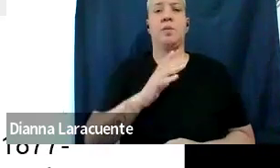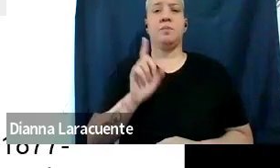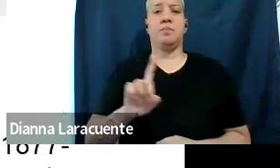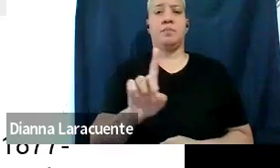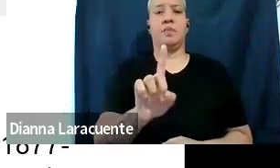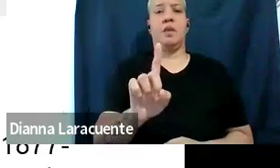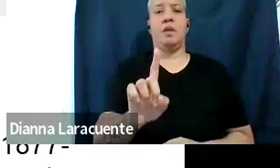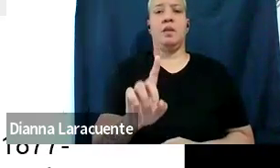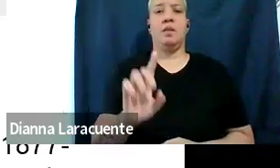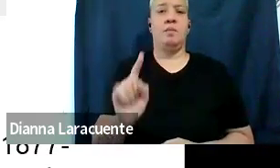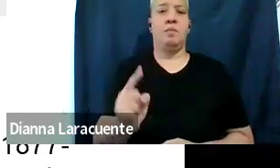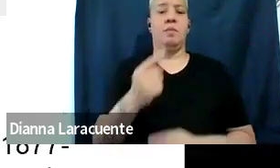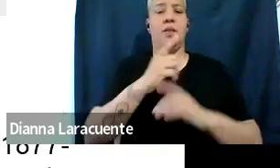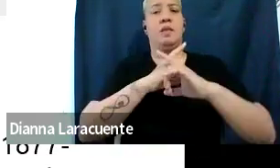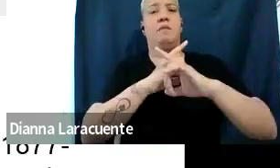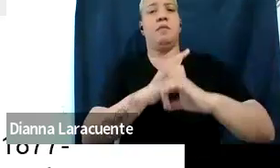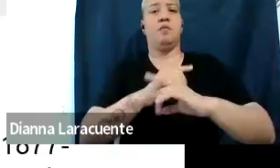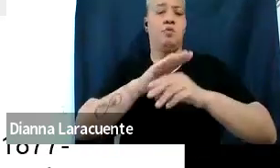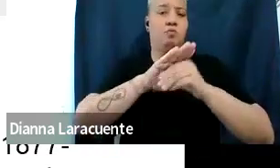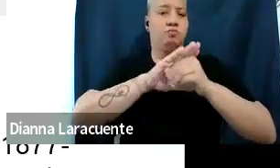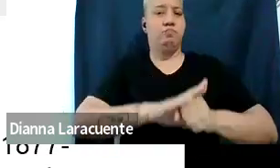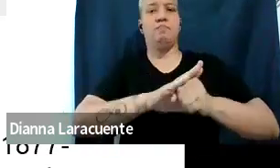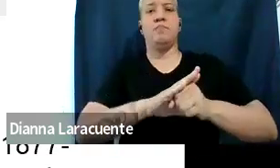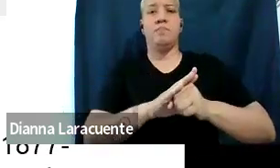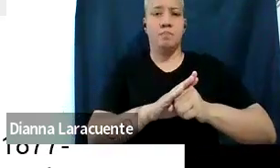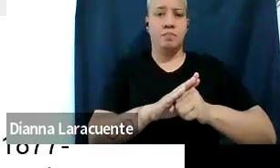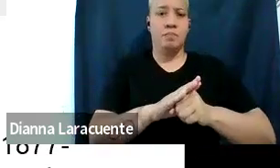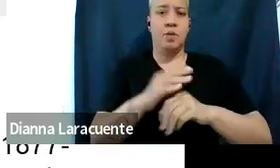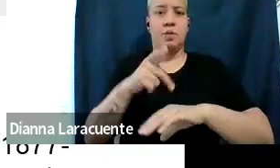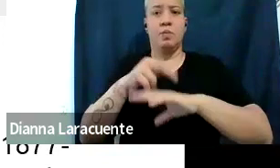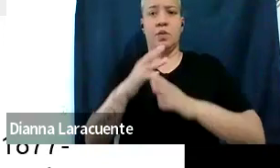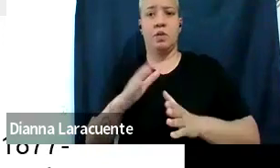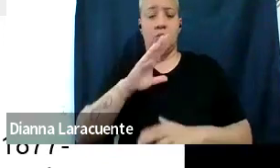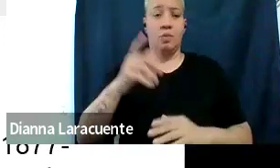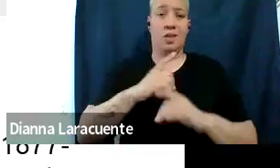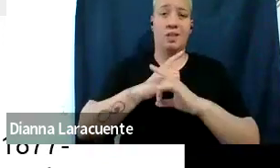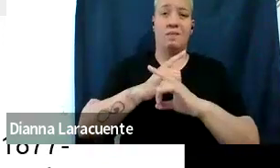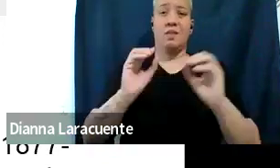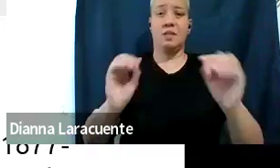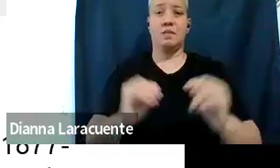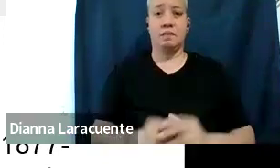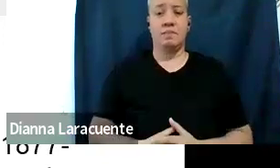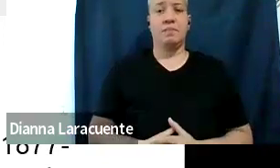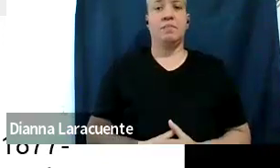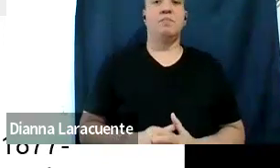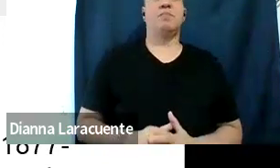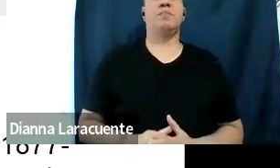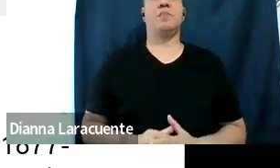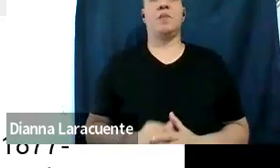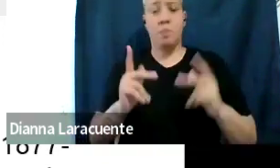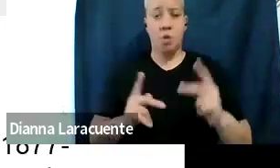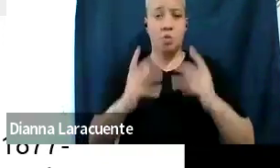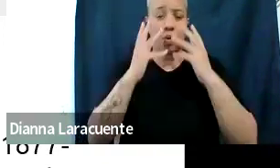primeras lanzas en defensa de sus oprimidos paisanos, para aquellos que dicen que nunca defendió a nadie. Ambulaban la gente tristes